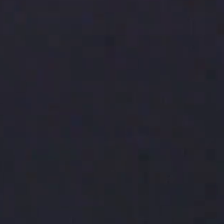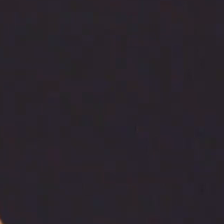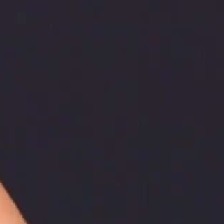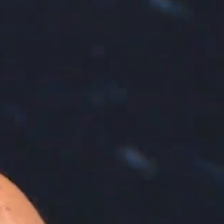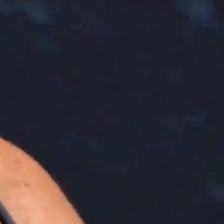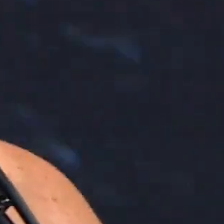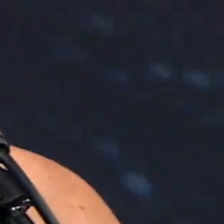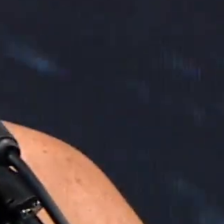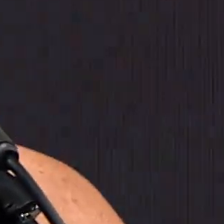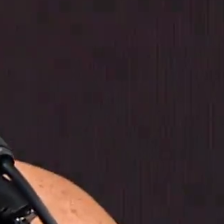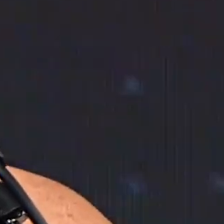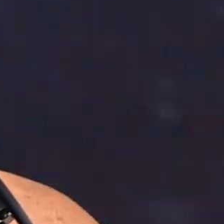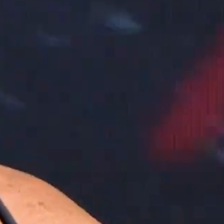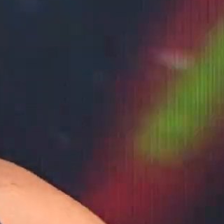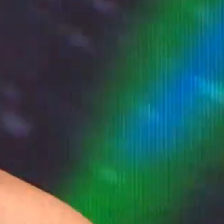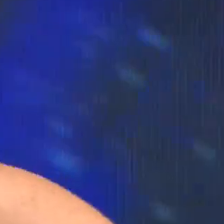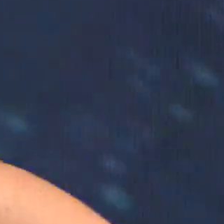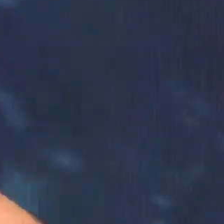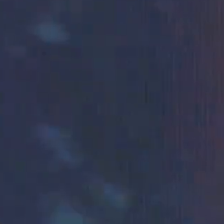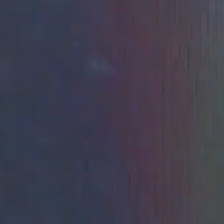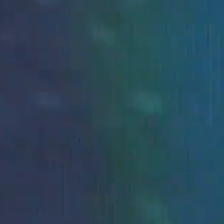Ningún límite.